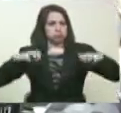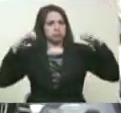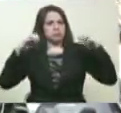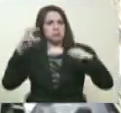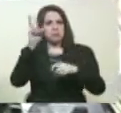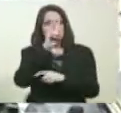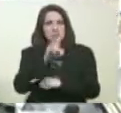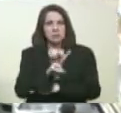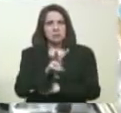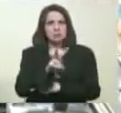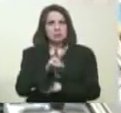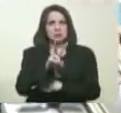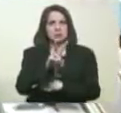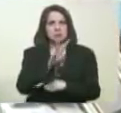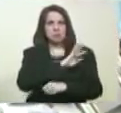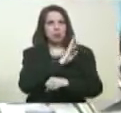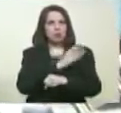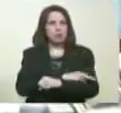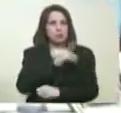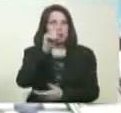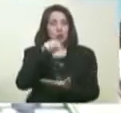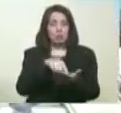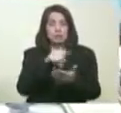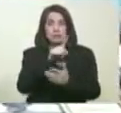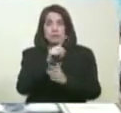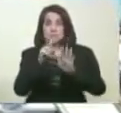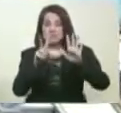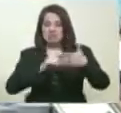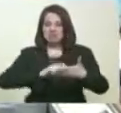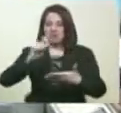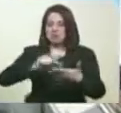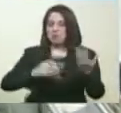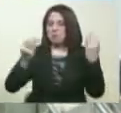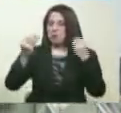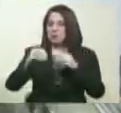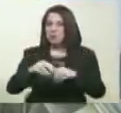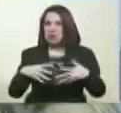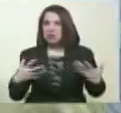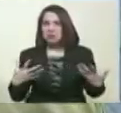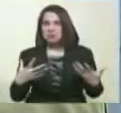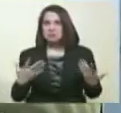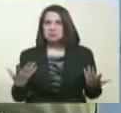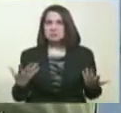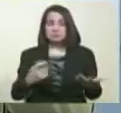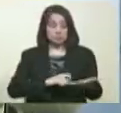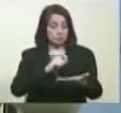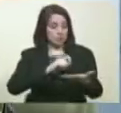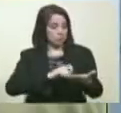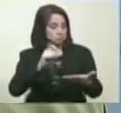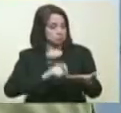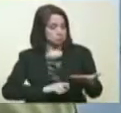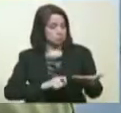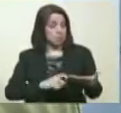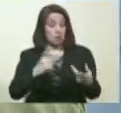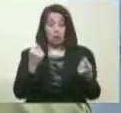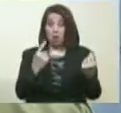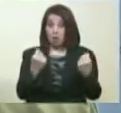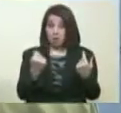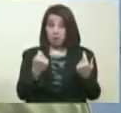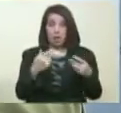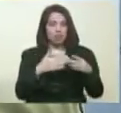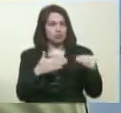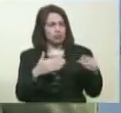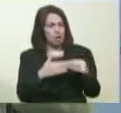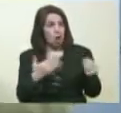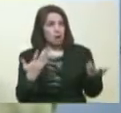Potencia 2017. Firmamos acuerdos, firmamos créditos en bolívares, en